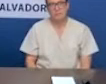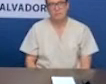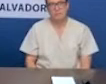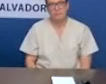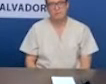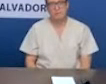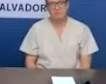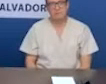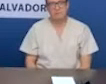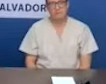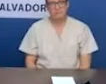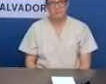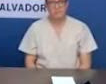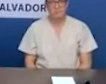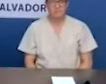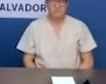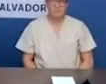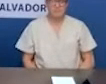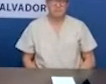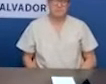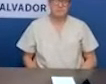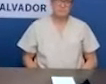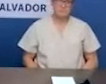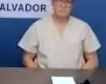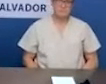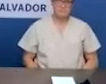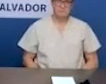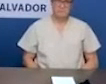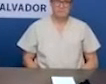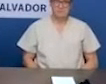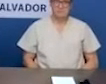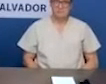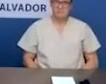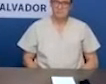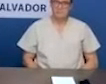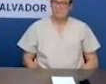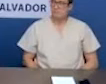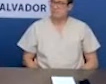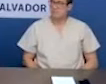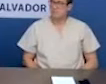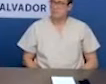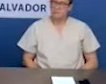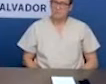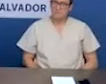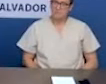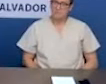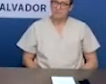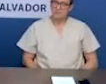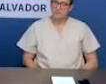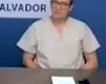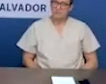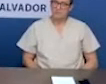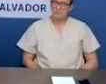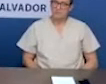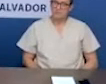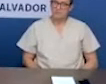algunas alteraciones genéticas que dicen que la psicosis postparto no está relacionada al estrés ambiental, pero creo